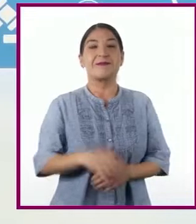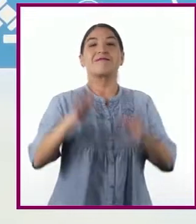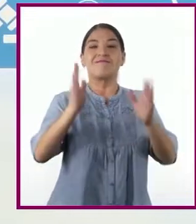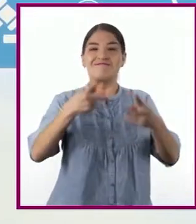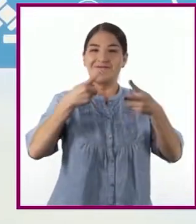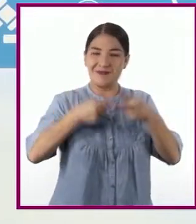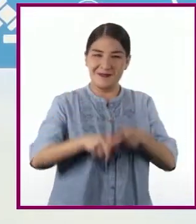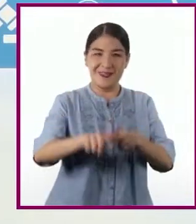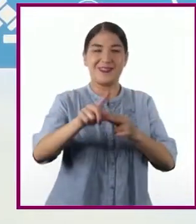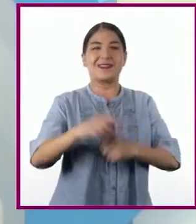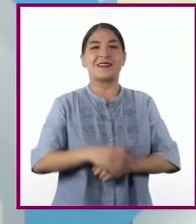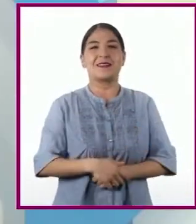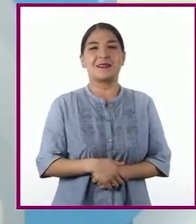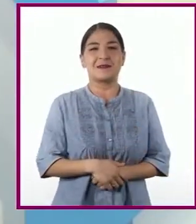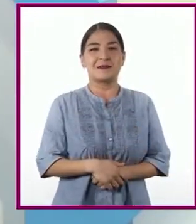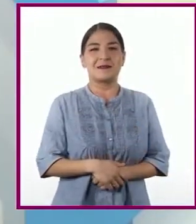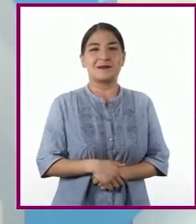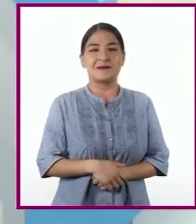¡Empezamos!